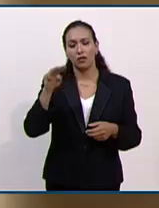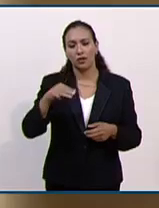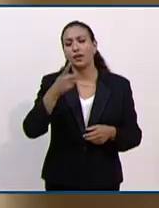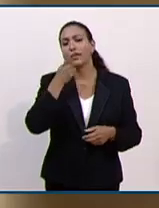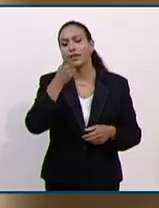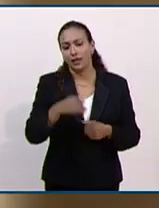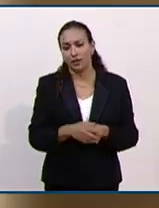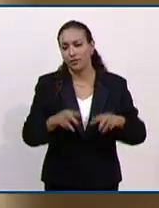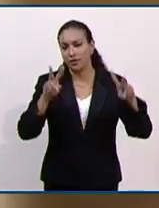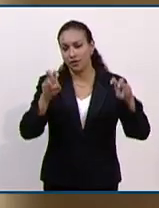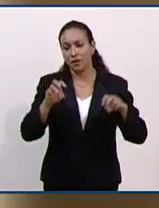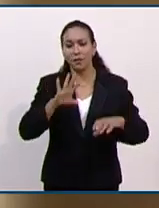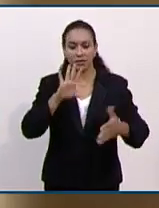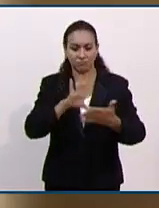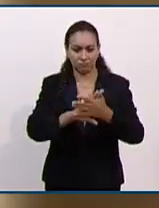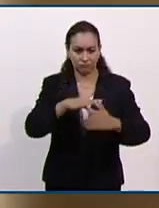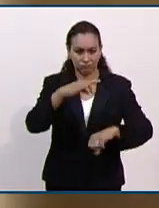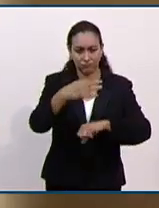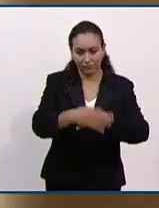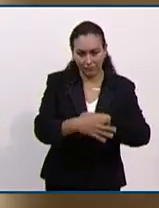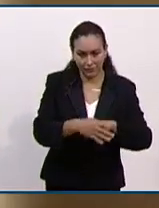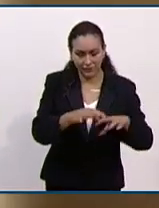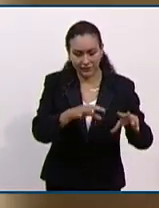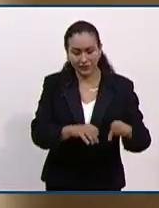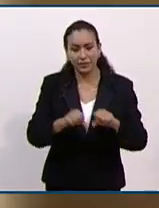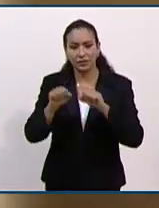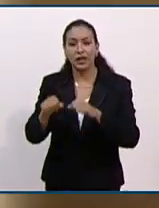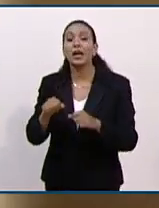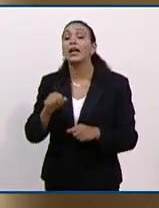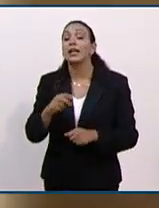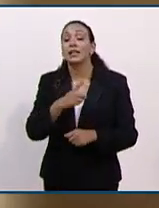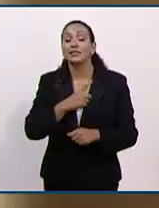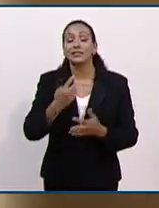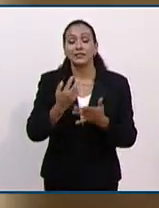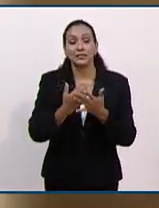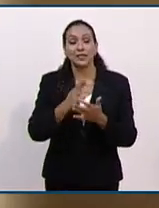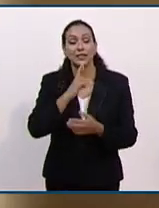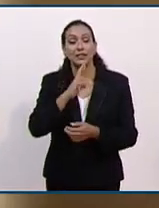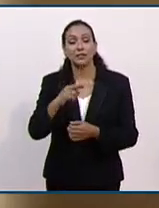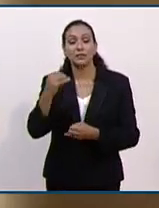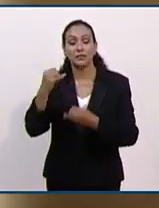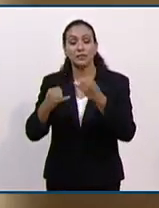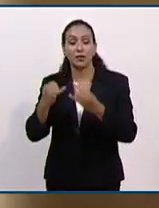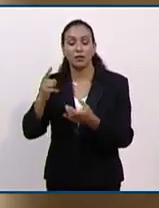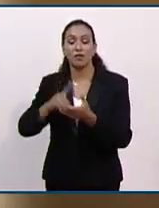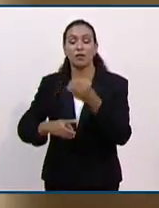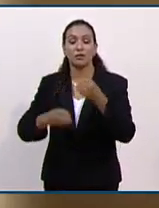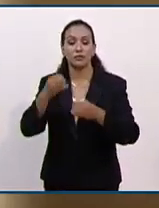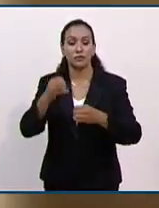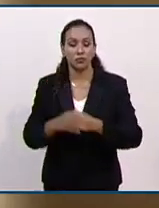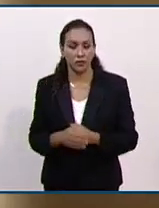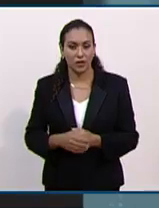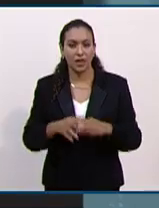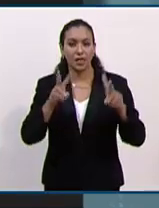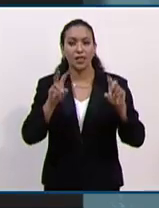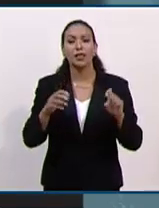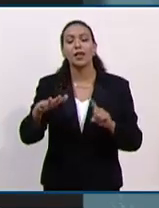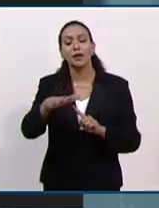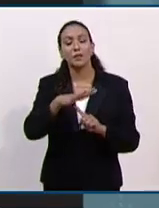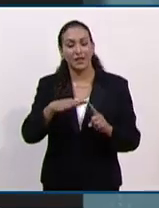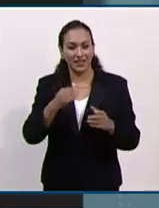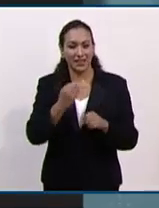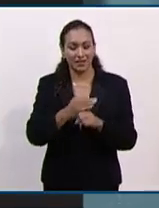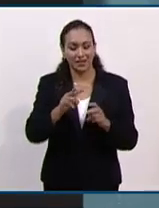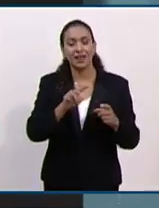el tema de prisión preventiva oficiosa habrá que esperar la resolución de la primera sala de la Corte en torno a la contradicción de